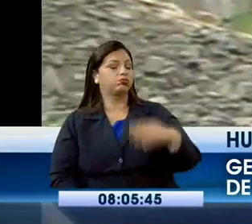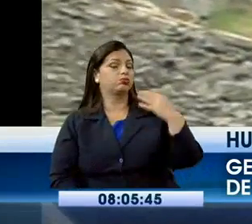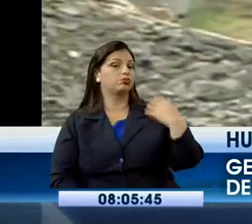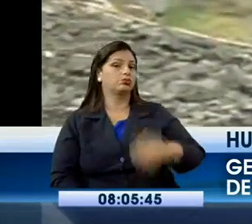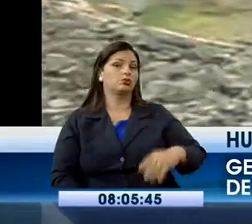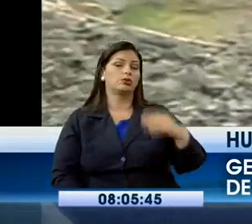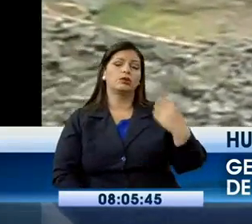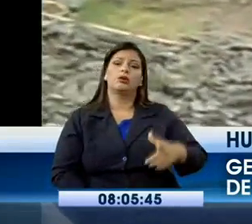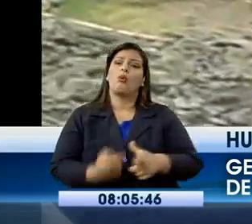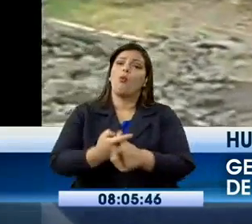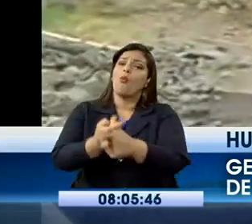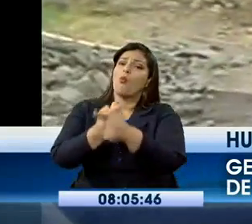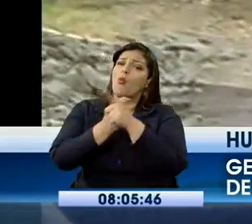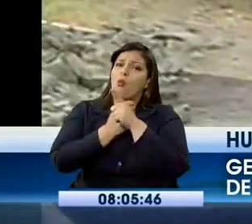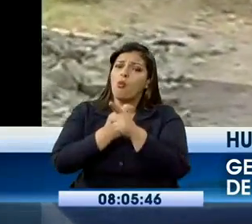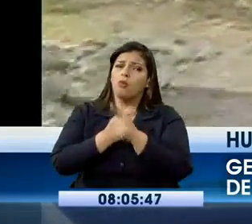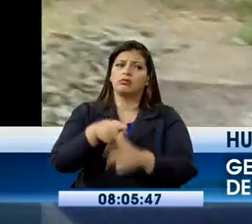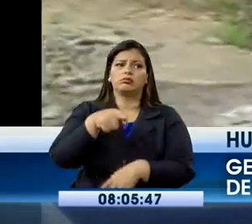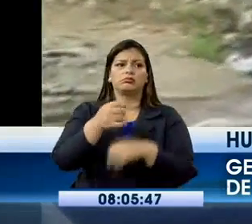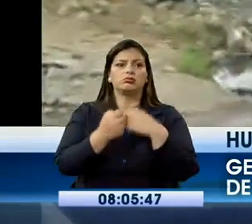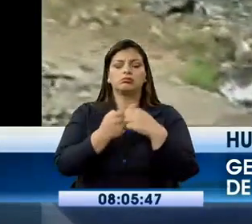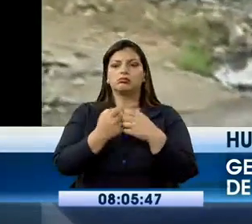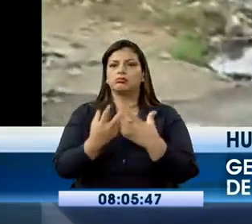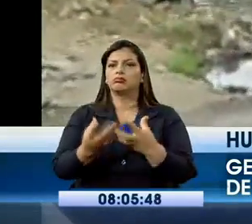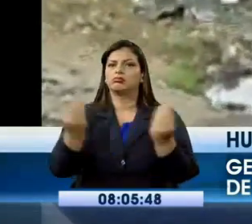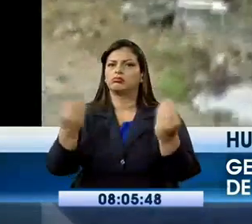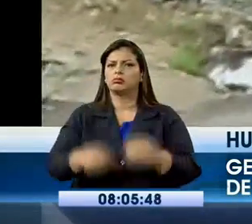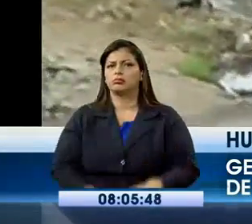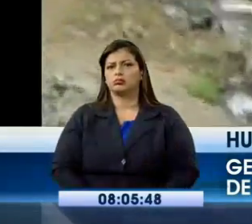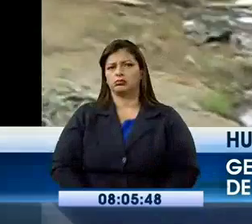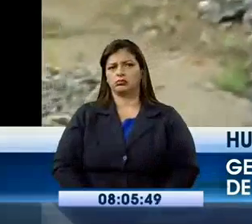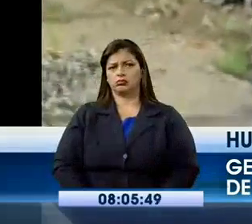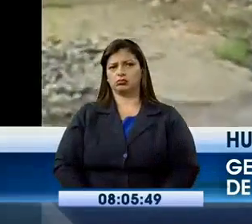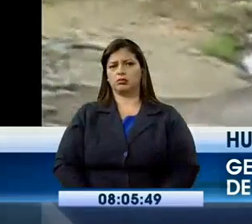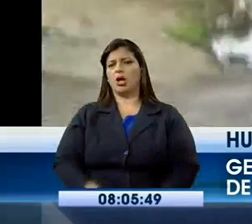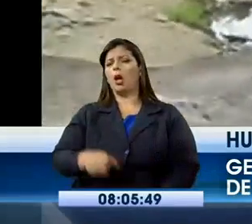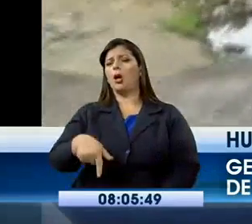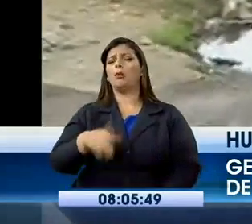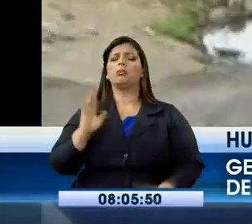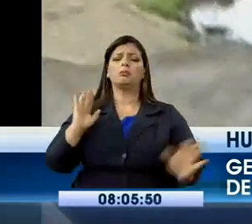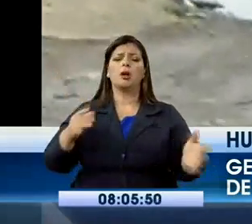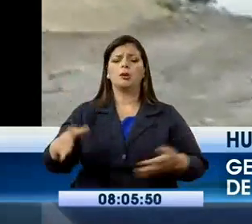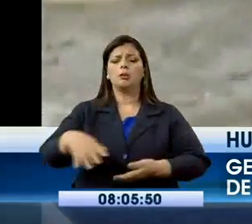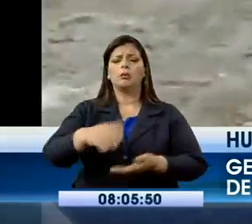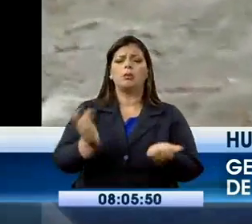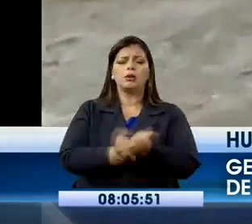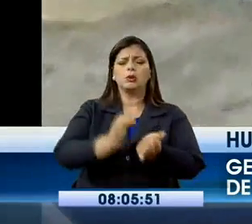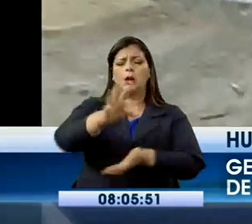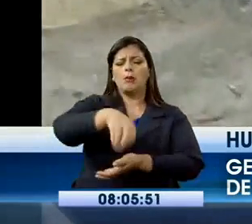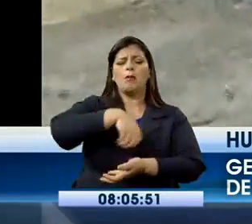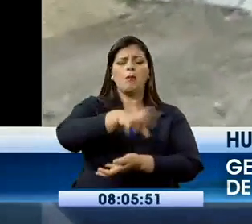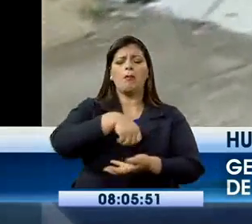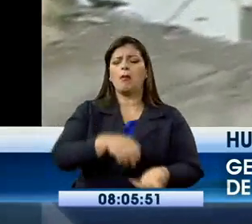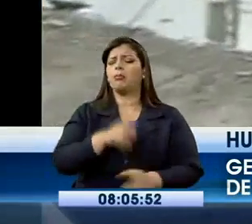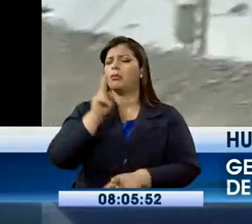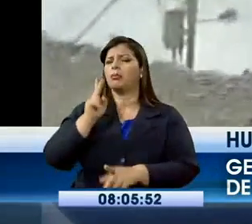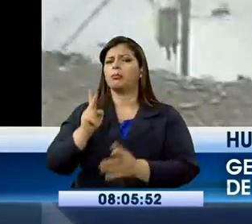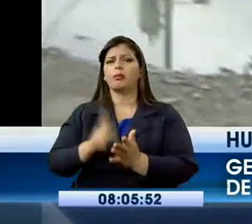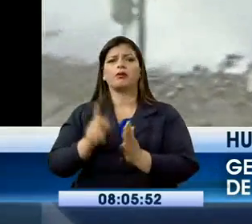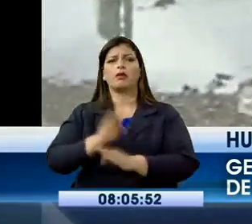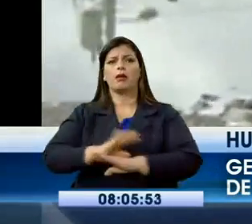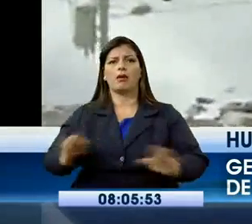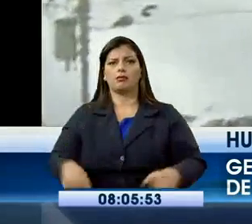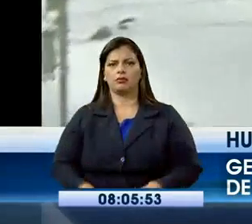urgentemente que ya nos vengan a solucionar ese problema y que no nos manden a hacer limpieza, porque eso no es lo que necesitamos. Necesitamos que nos vengan a terminar el